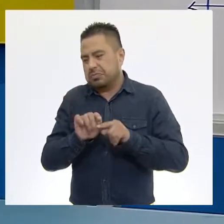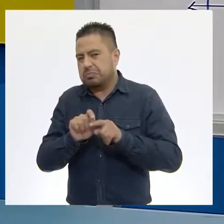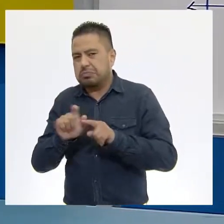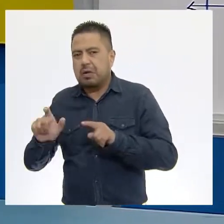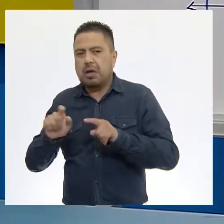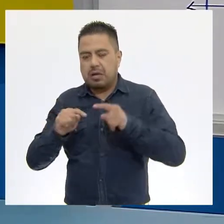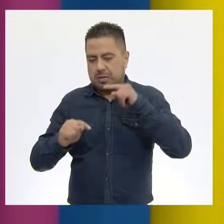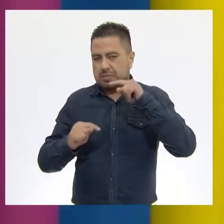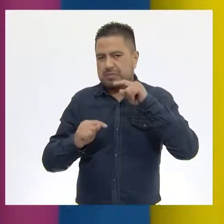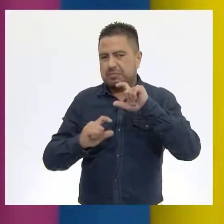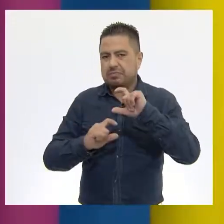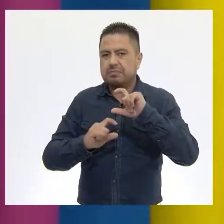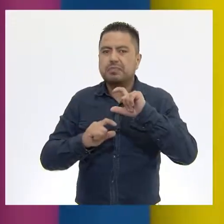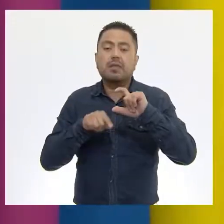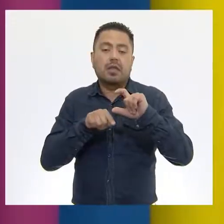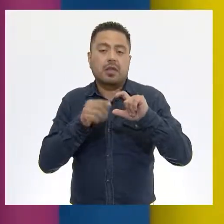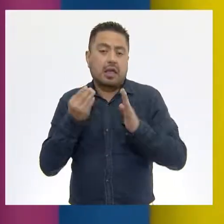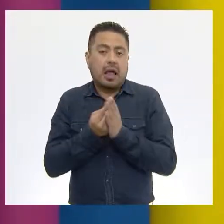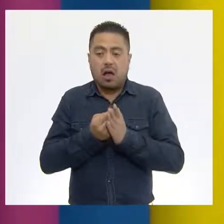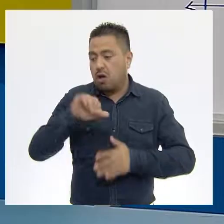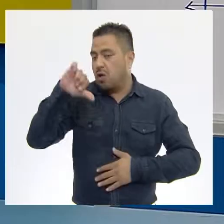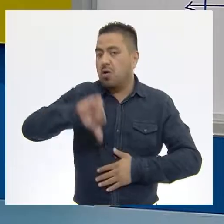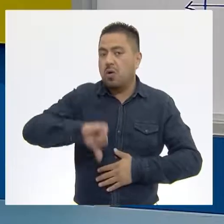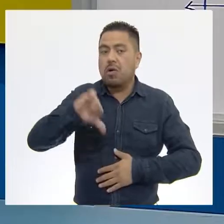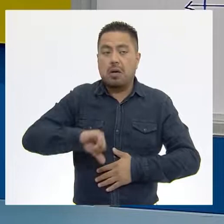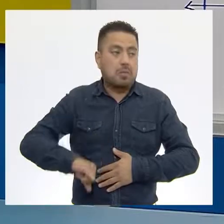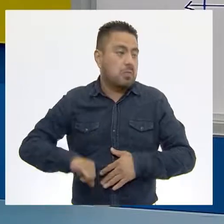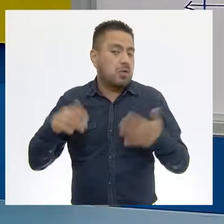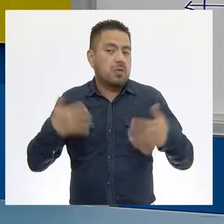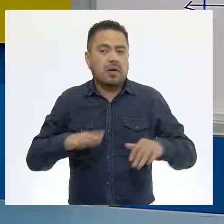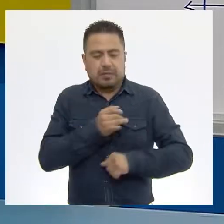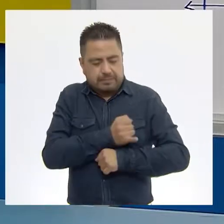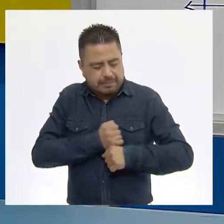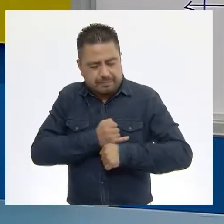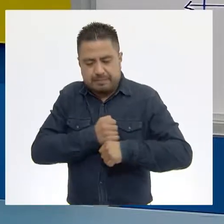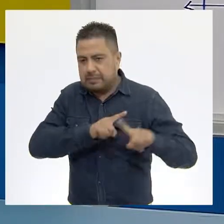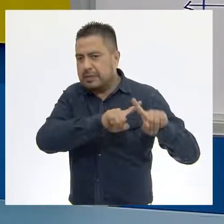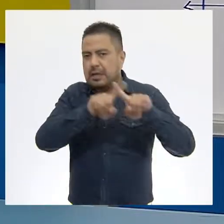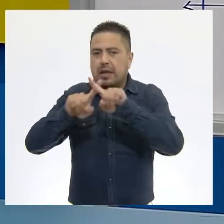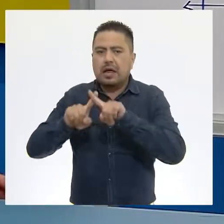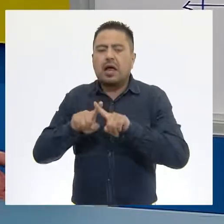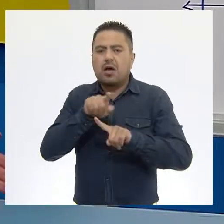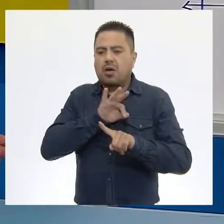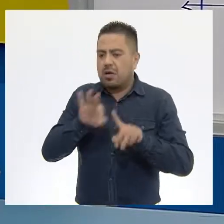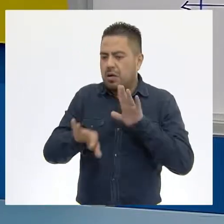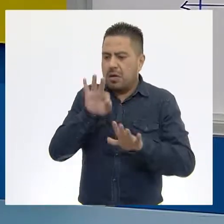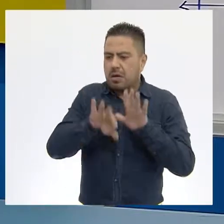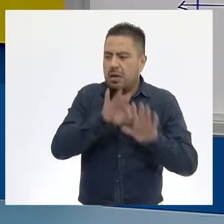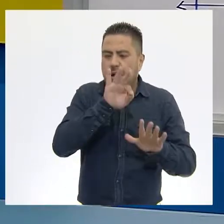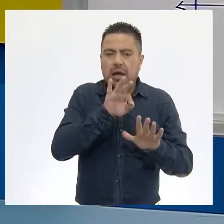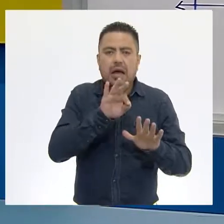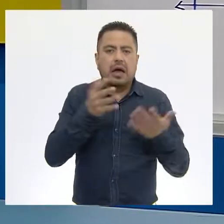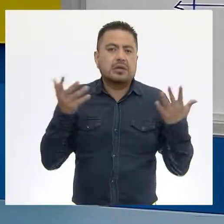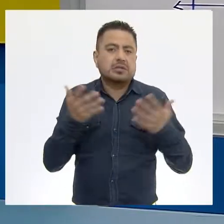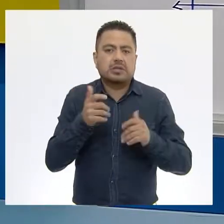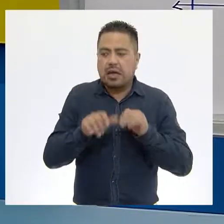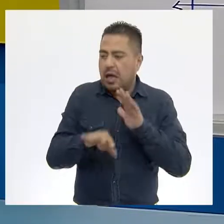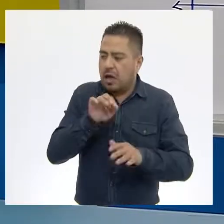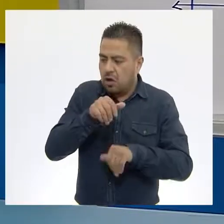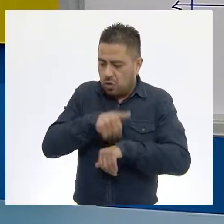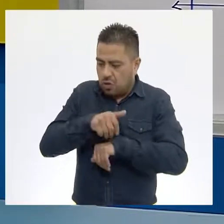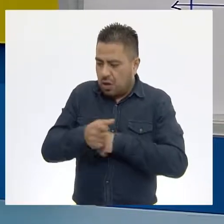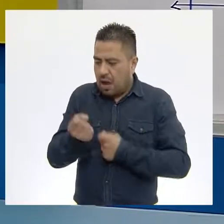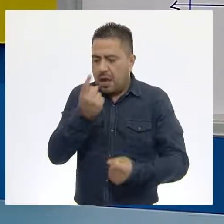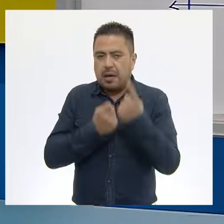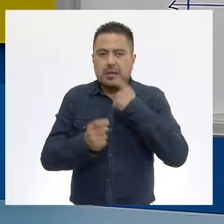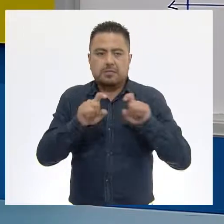numérica. La clase de hoy es interesante porque exploraremos los diferentes caminos que es posible seguir al ubicar algunos números